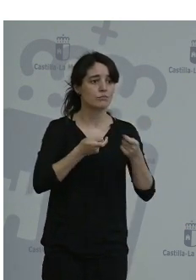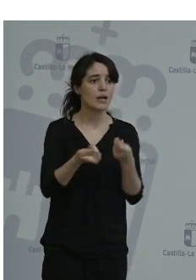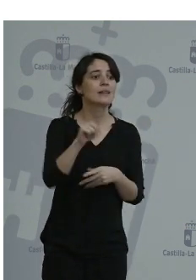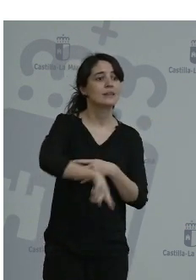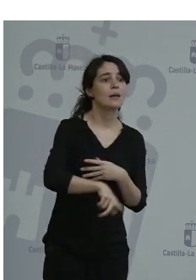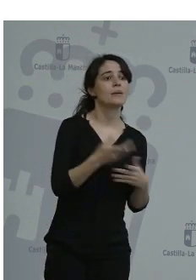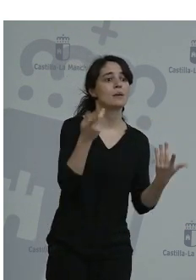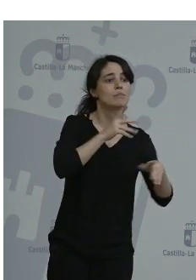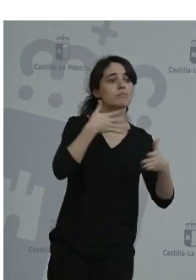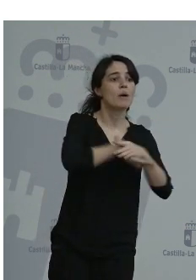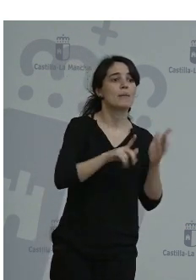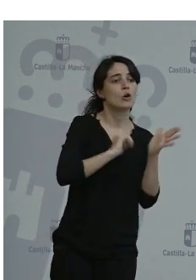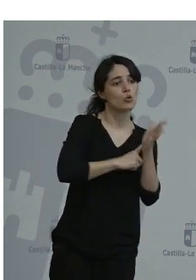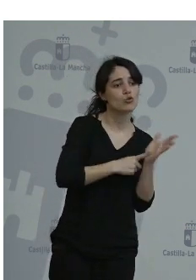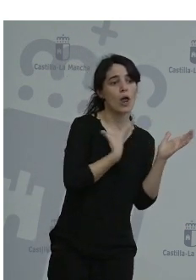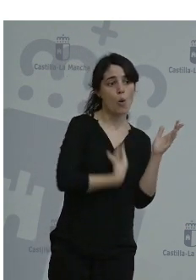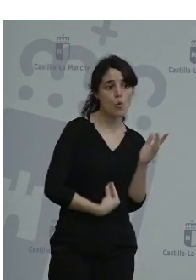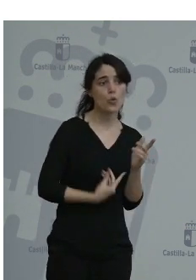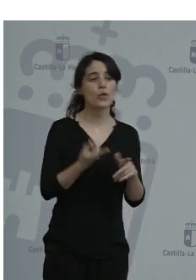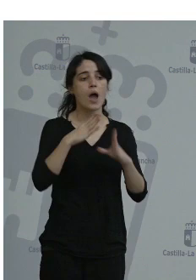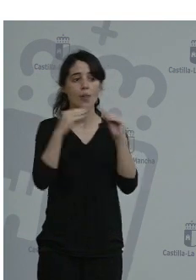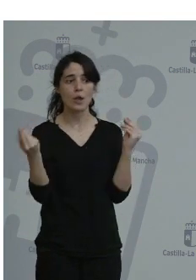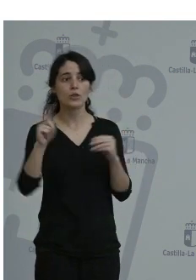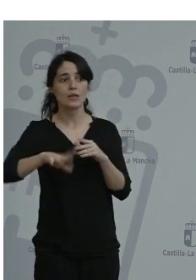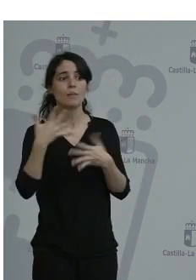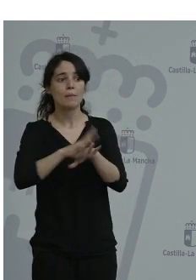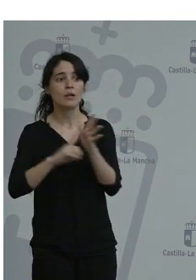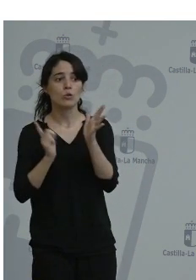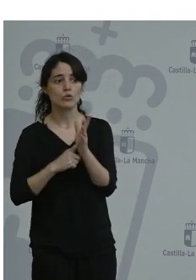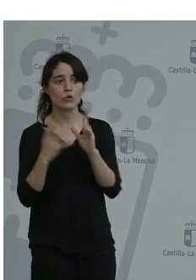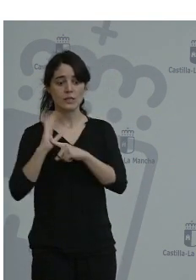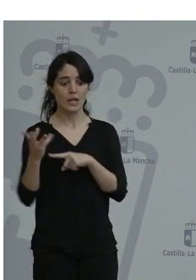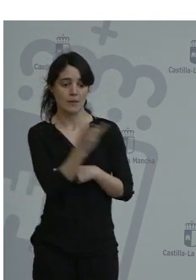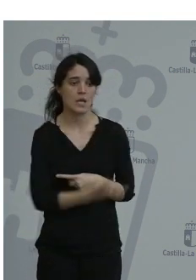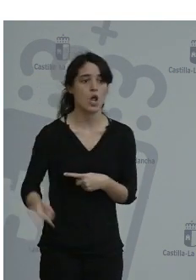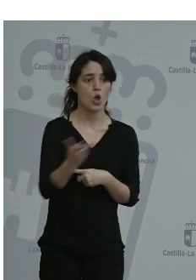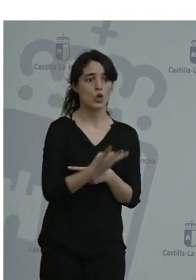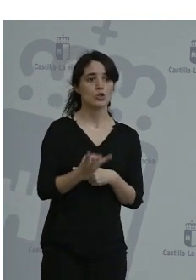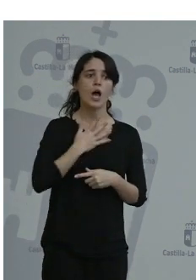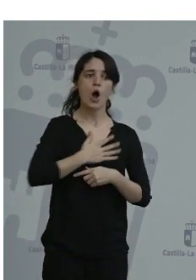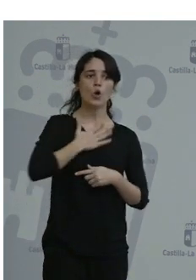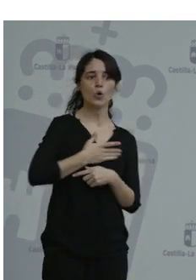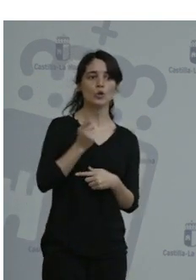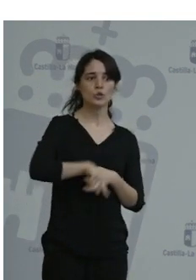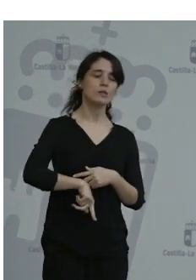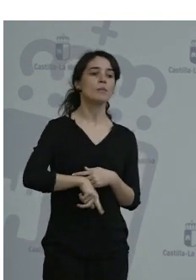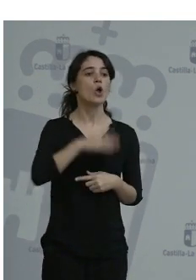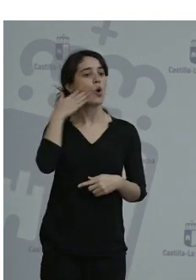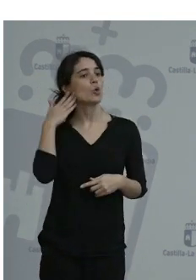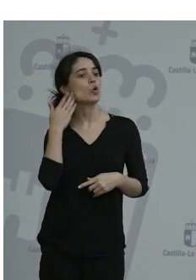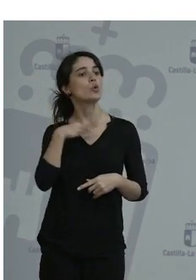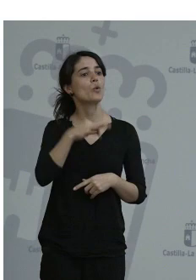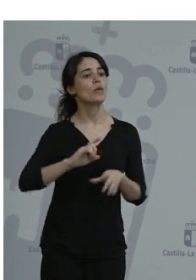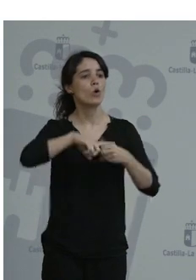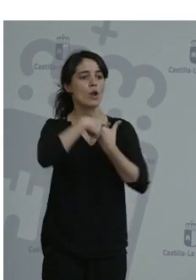Murcia, Plena Inclusión Andalucía y también Plena Inclusión Castilla-La Mancha, que estamos muy a gusto y orgullosos de estar trabajando en este proyecto.